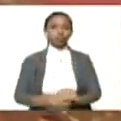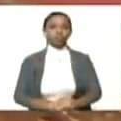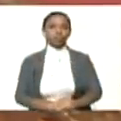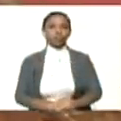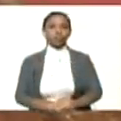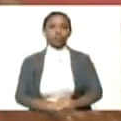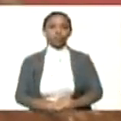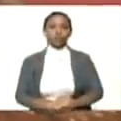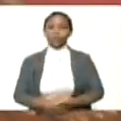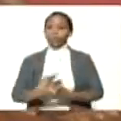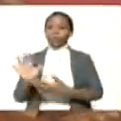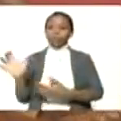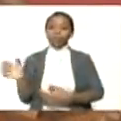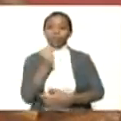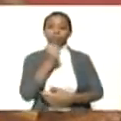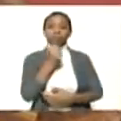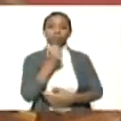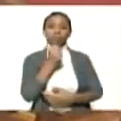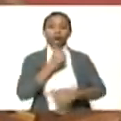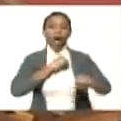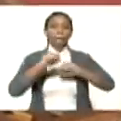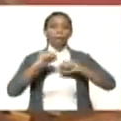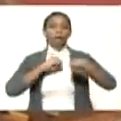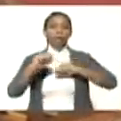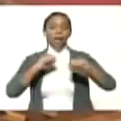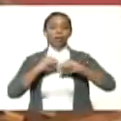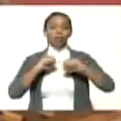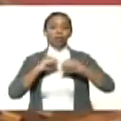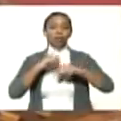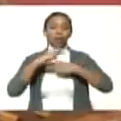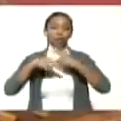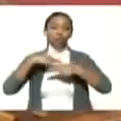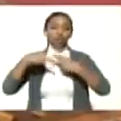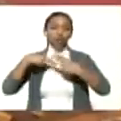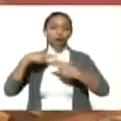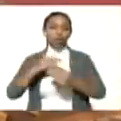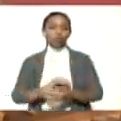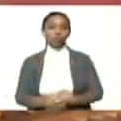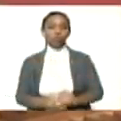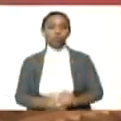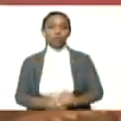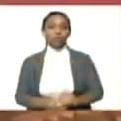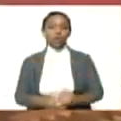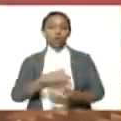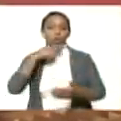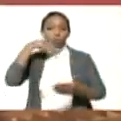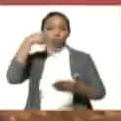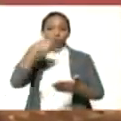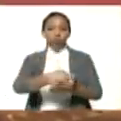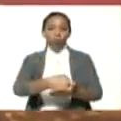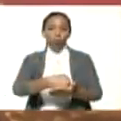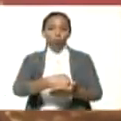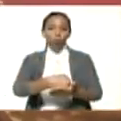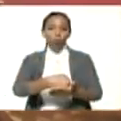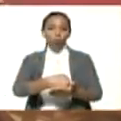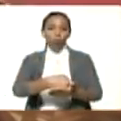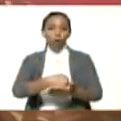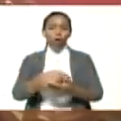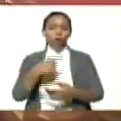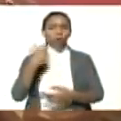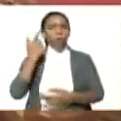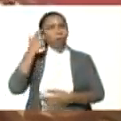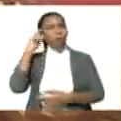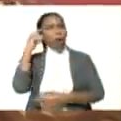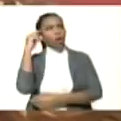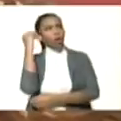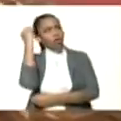No los quitó al movimiento sindical y revolucionario. Y los nombró, si mal no recuerdo,